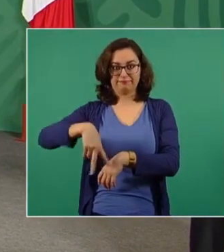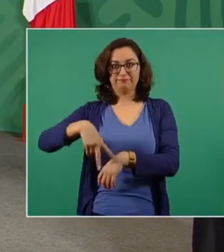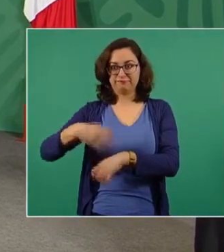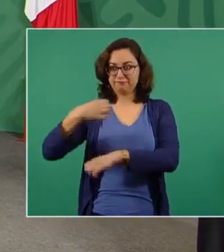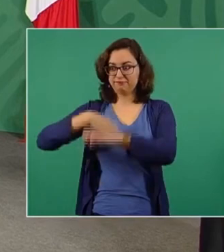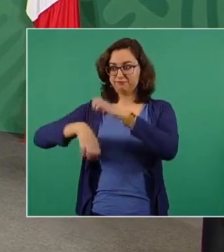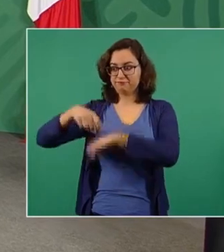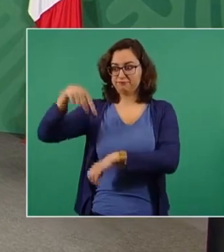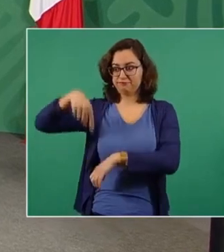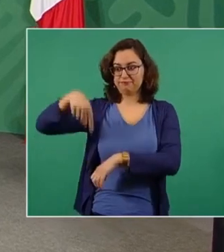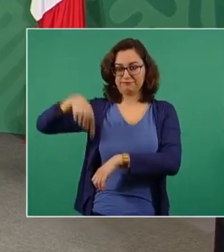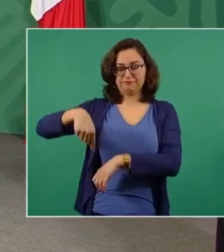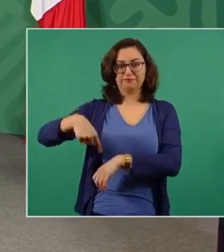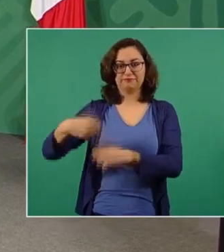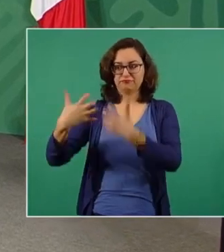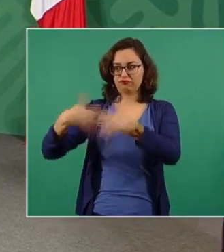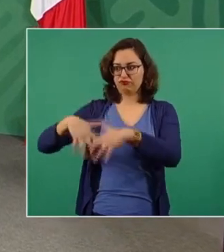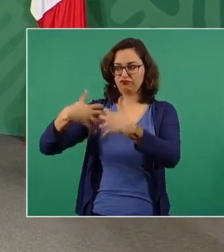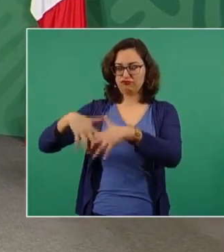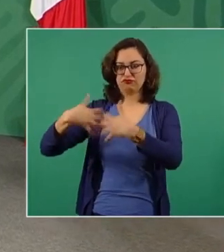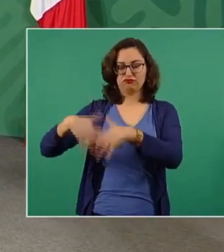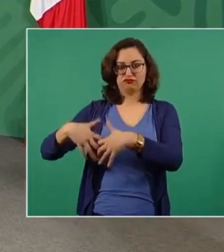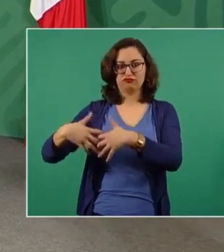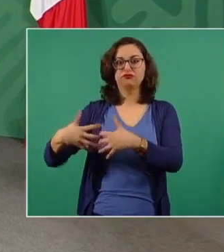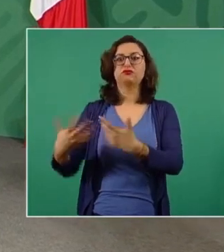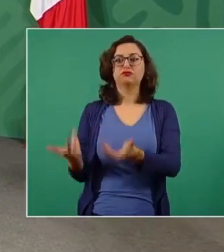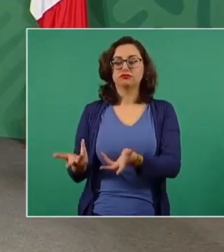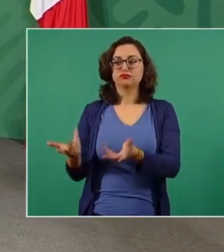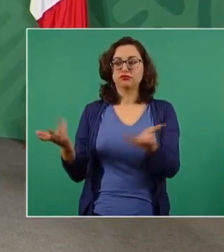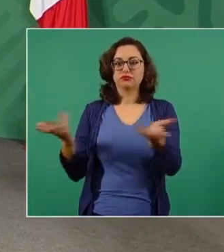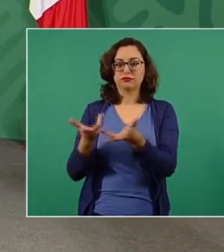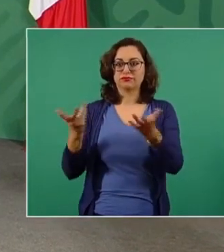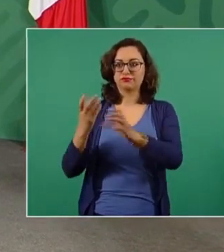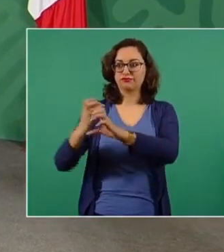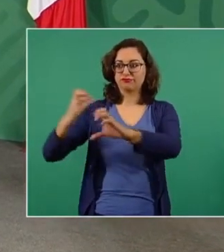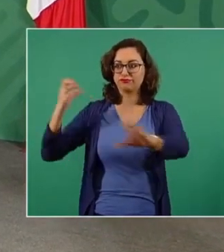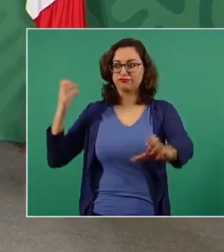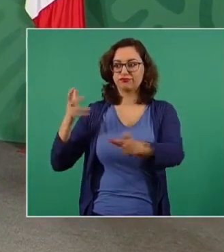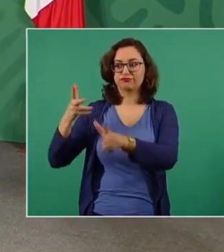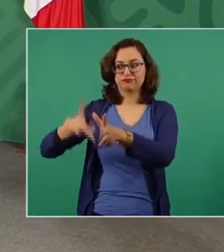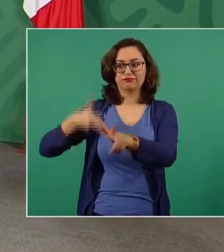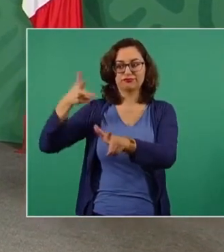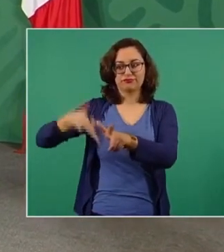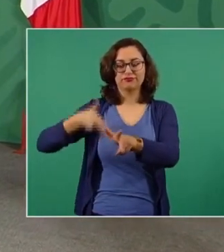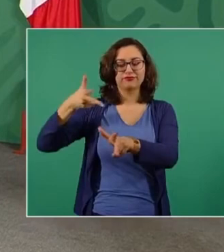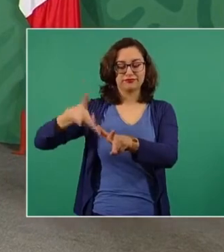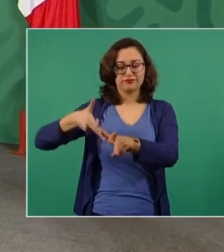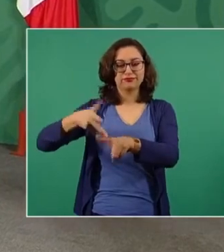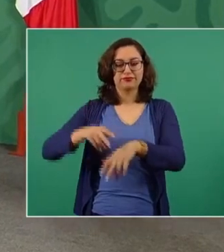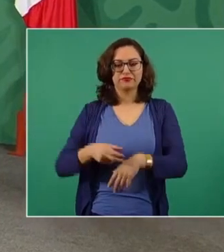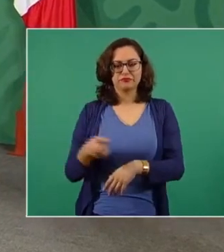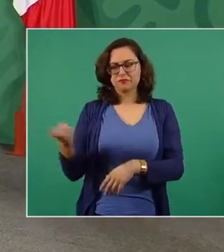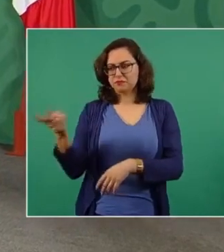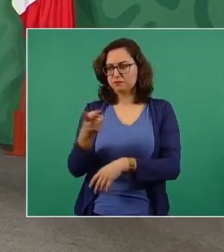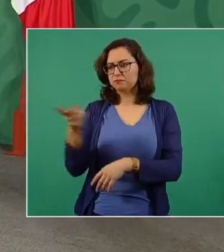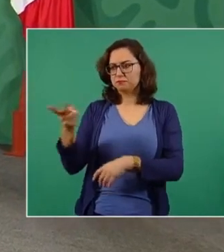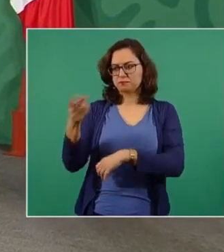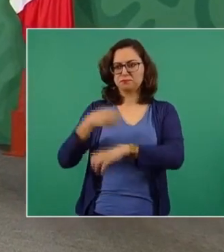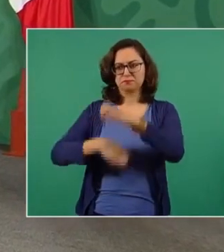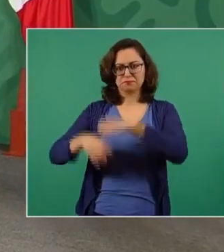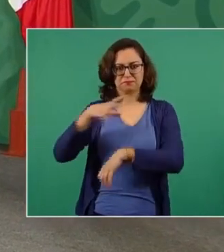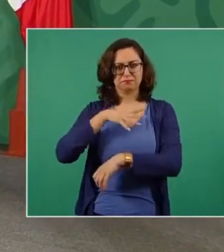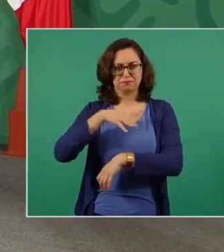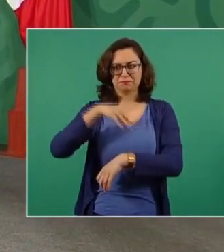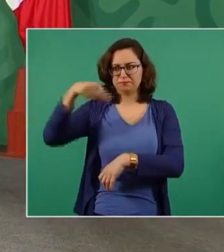empresas tienen plantas en nuestro país, de modo que